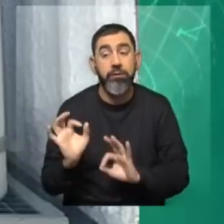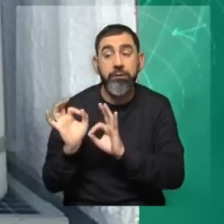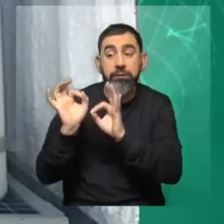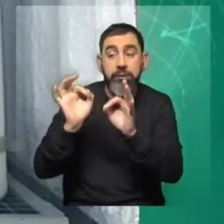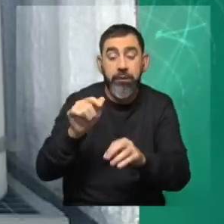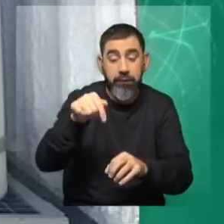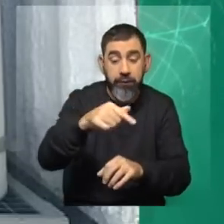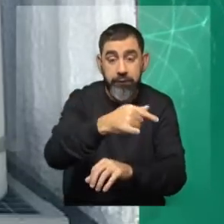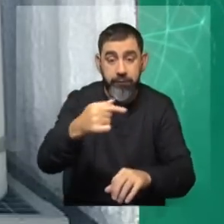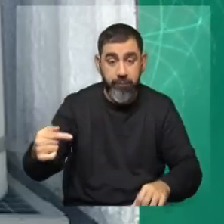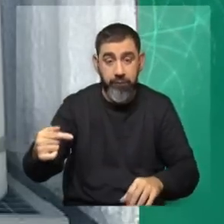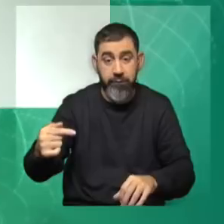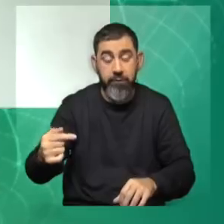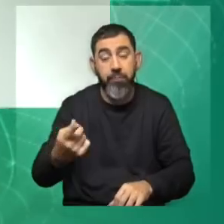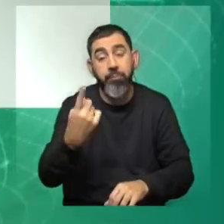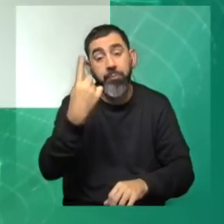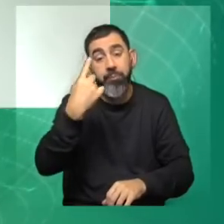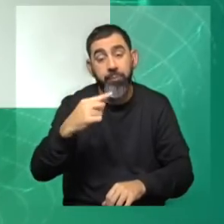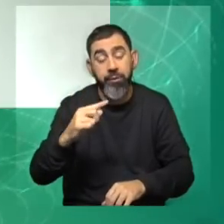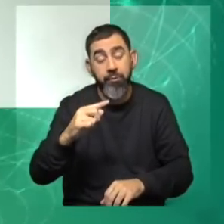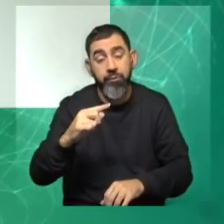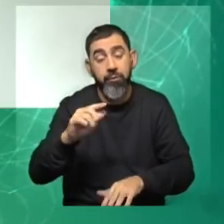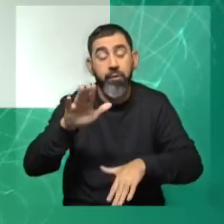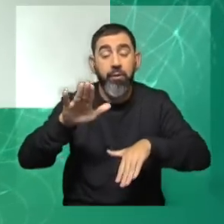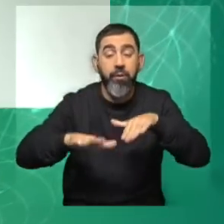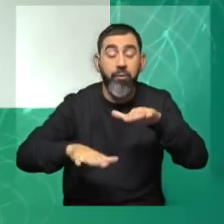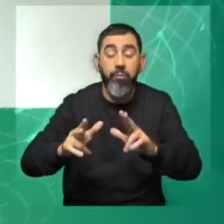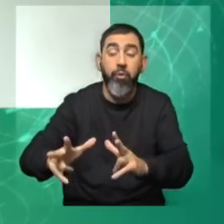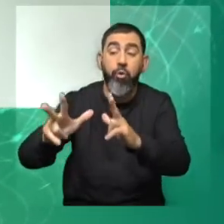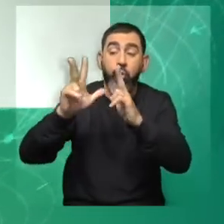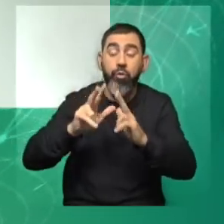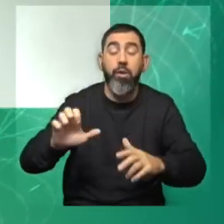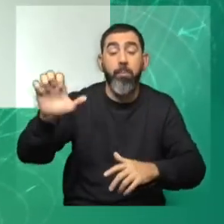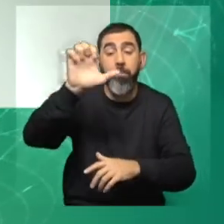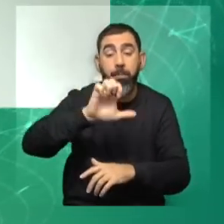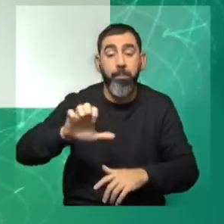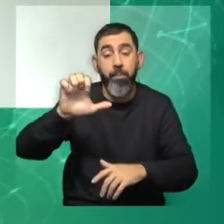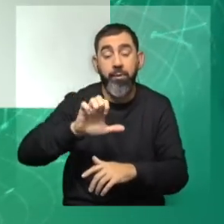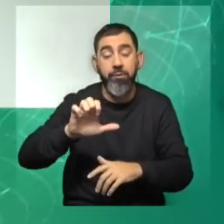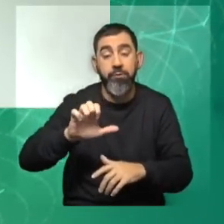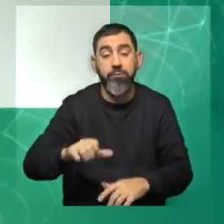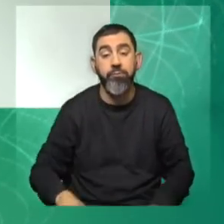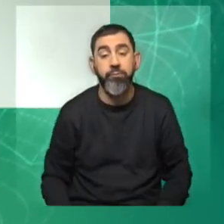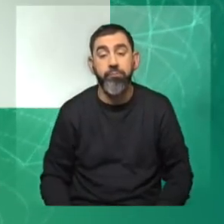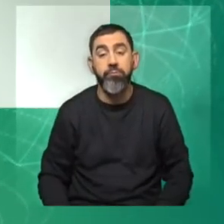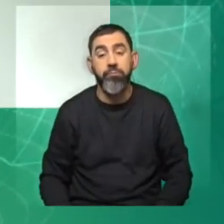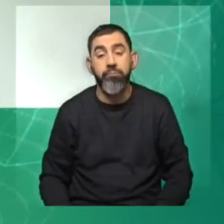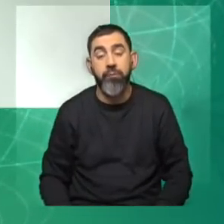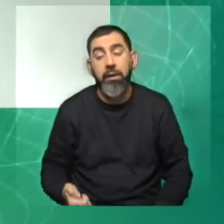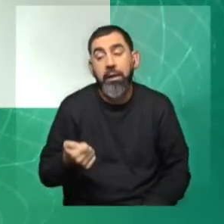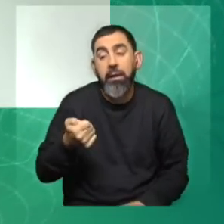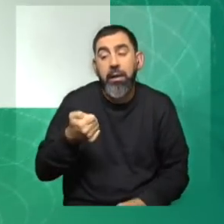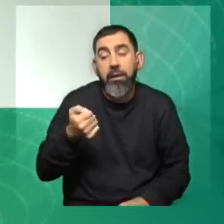semana pero en función de lo que nos dice la compañía de cargo estaría estaría al